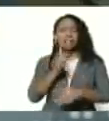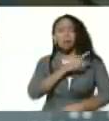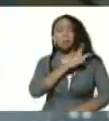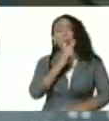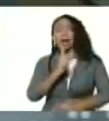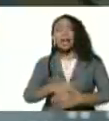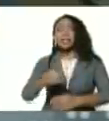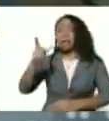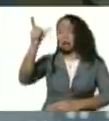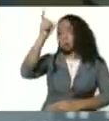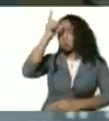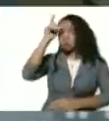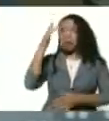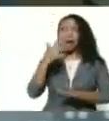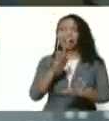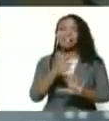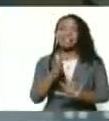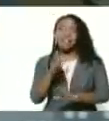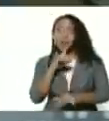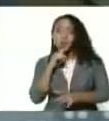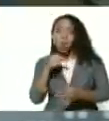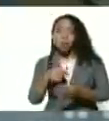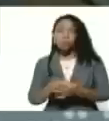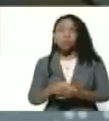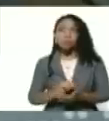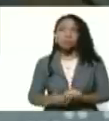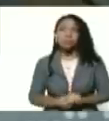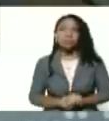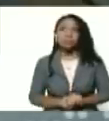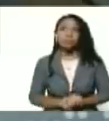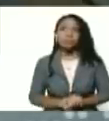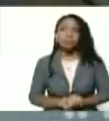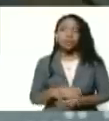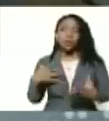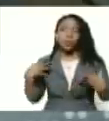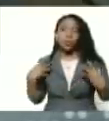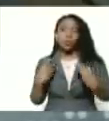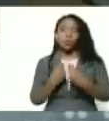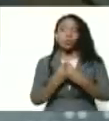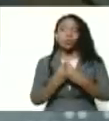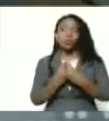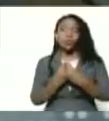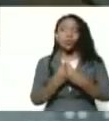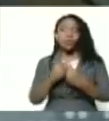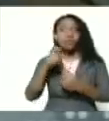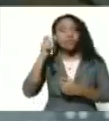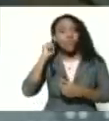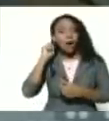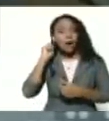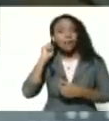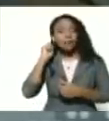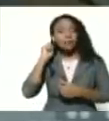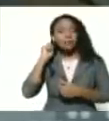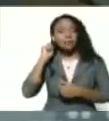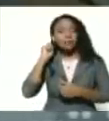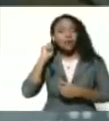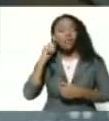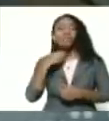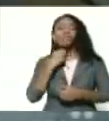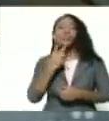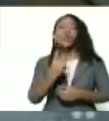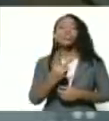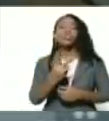turca. Narza Carla Seco, junto a Arelis de la Caridad Arana Rodríguez,